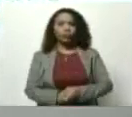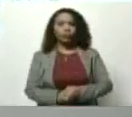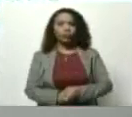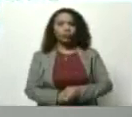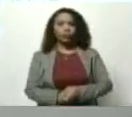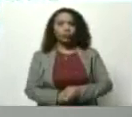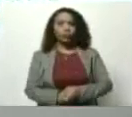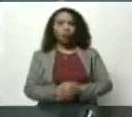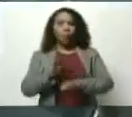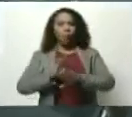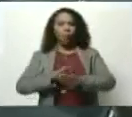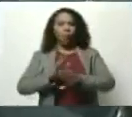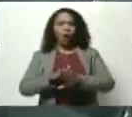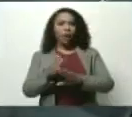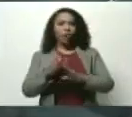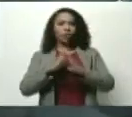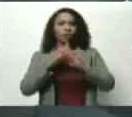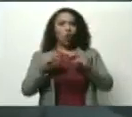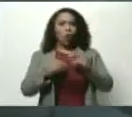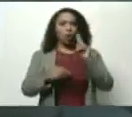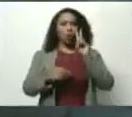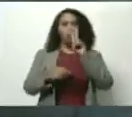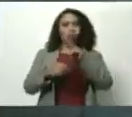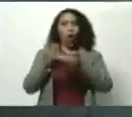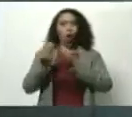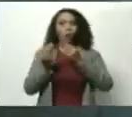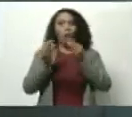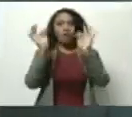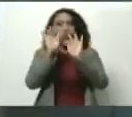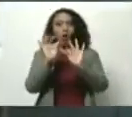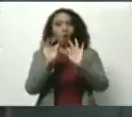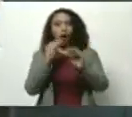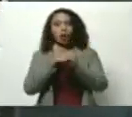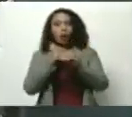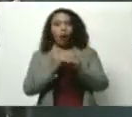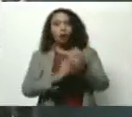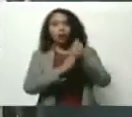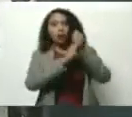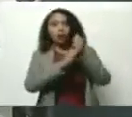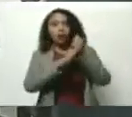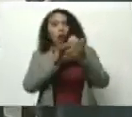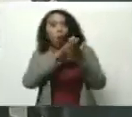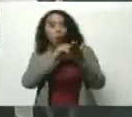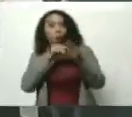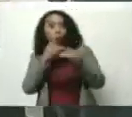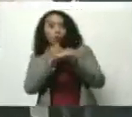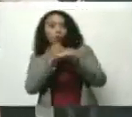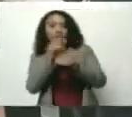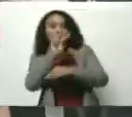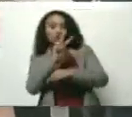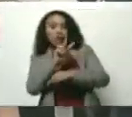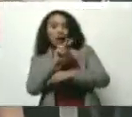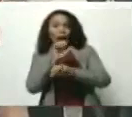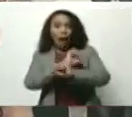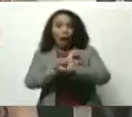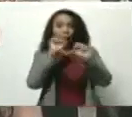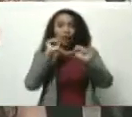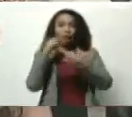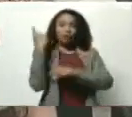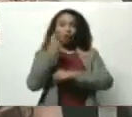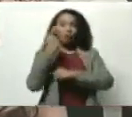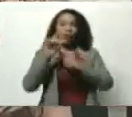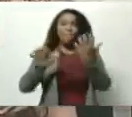porque todos lo vemos como un modelo a seguir los demonios como estuvimos hablando ahora estas mañanas solamente durante las crisis